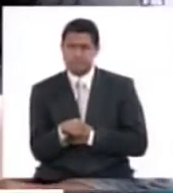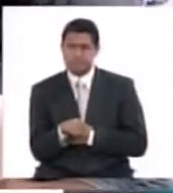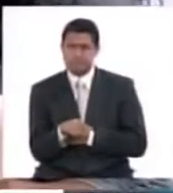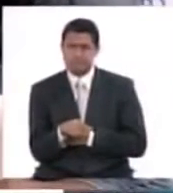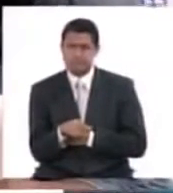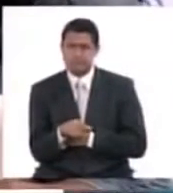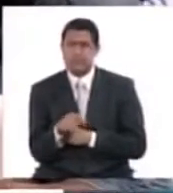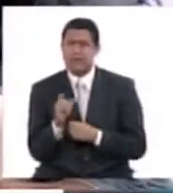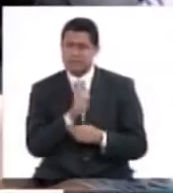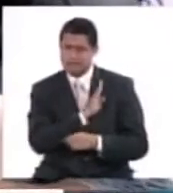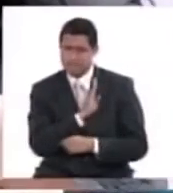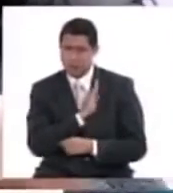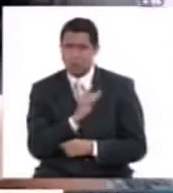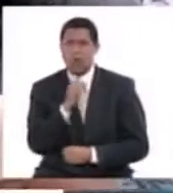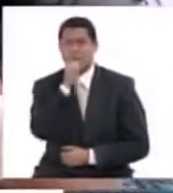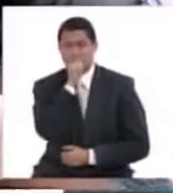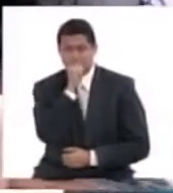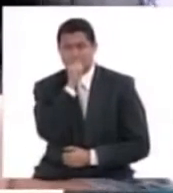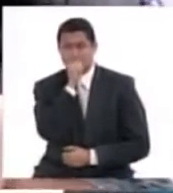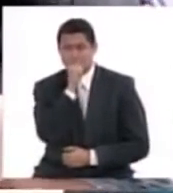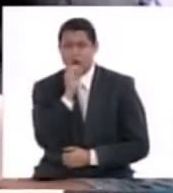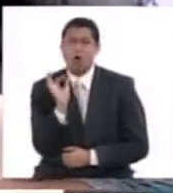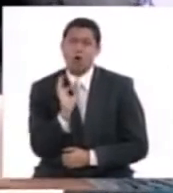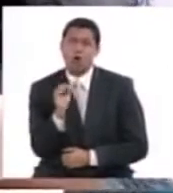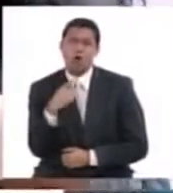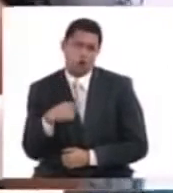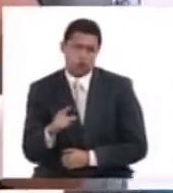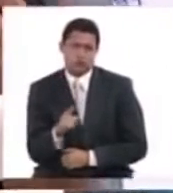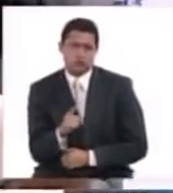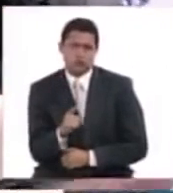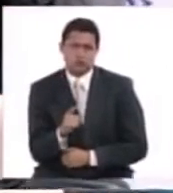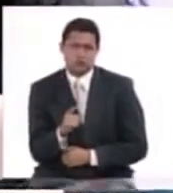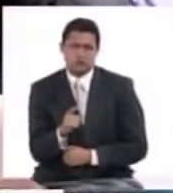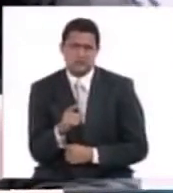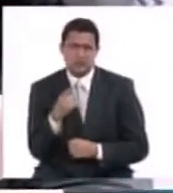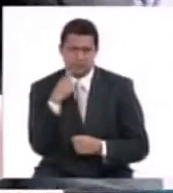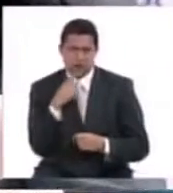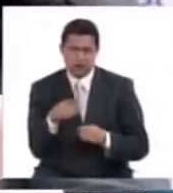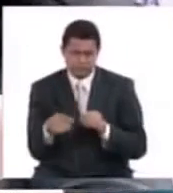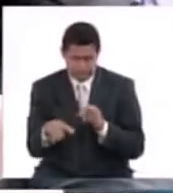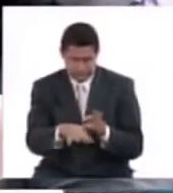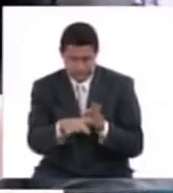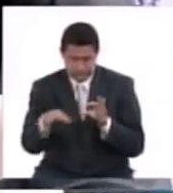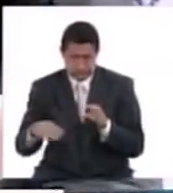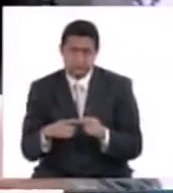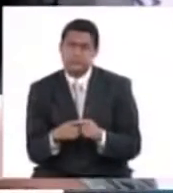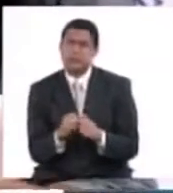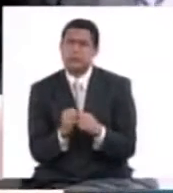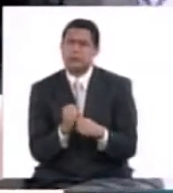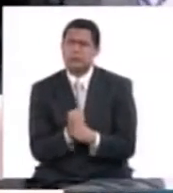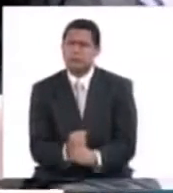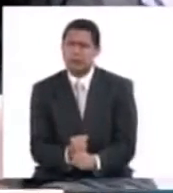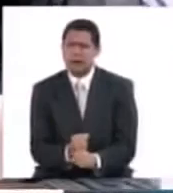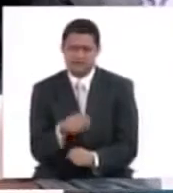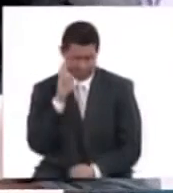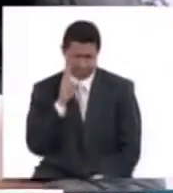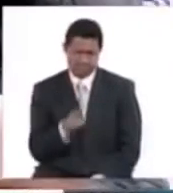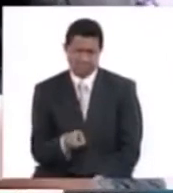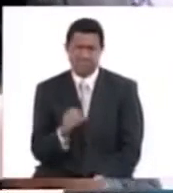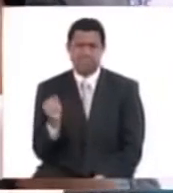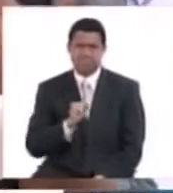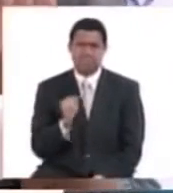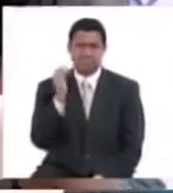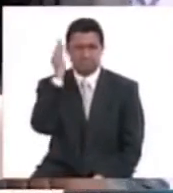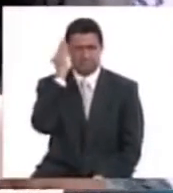que es característico de tuberculosis o de Mycobacterium tuberculosis, y luego se hace un cultivo. Normalmente no se espera tener el cultivo, sino